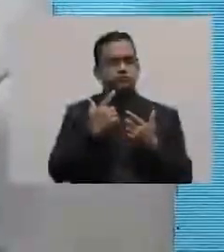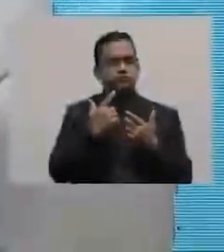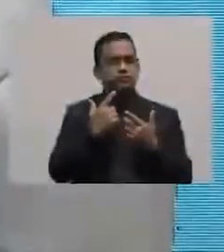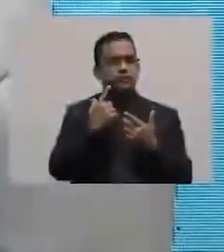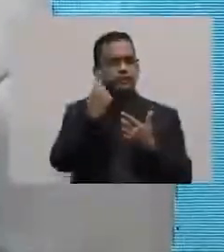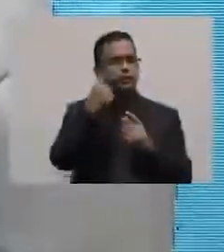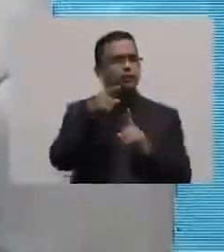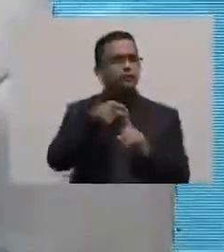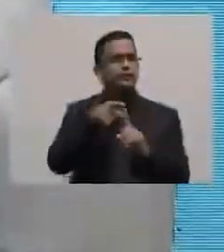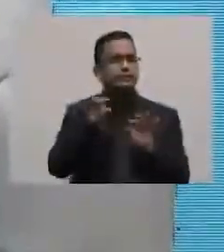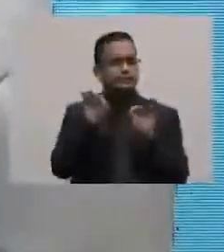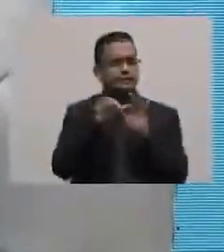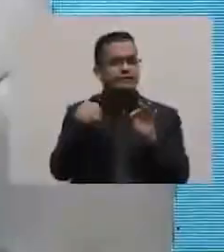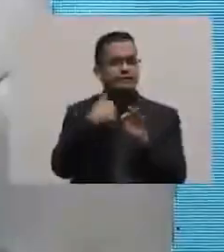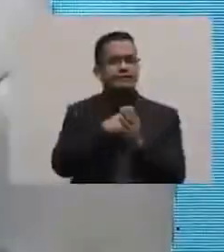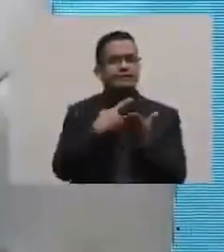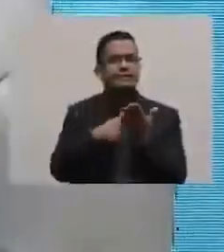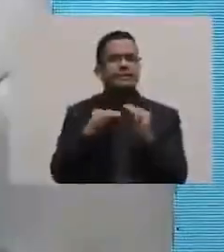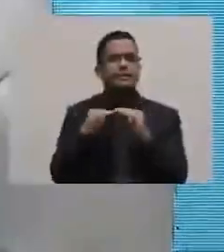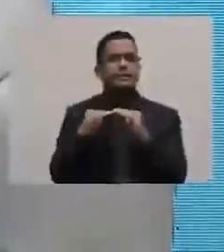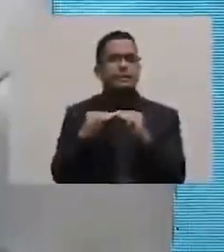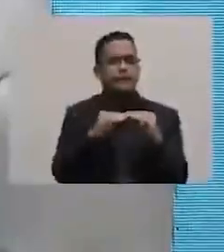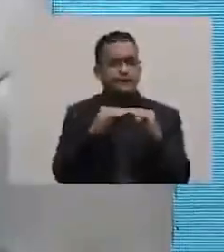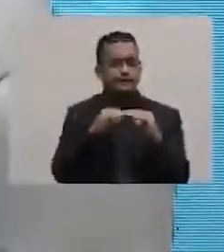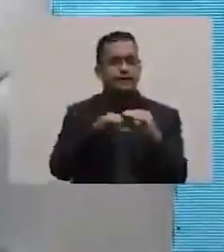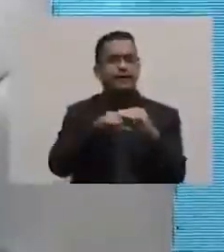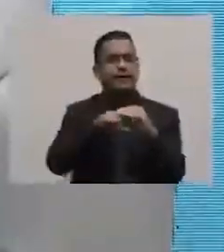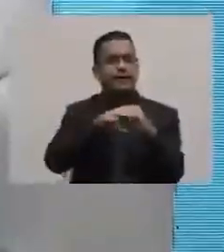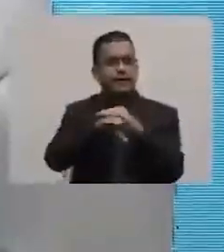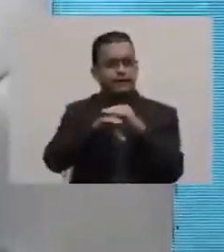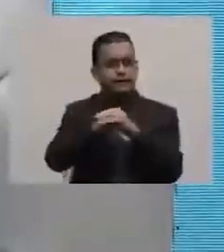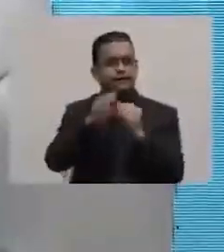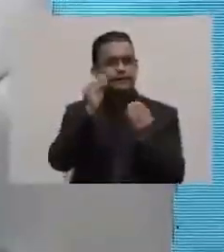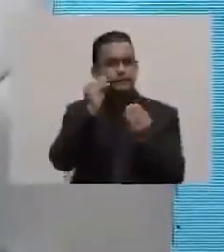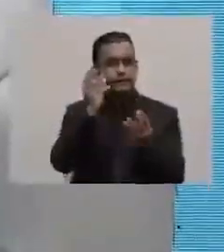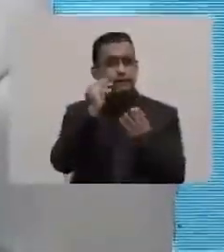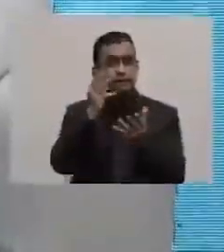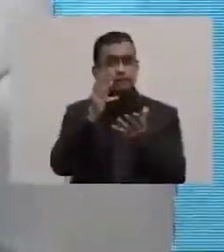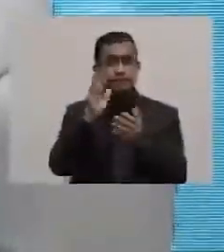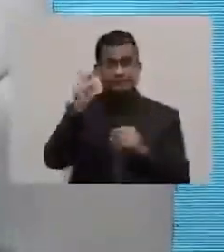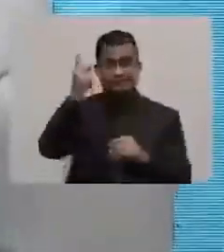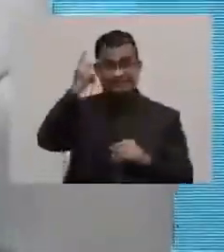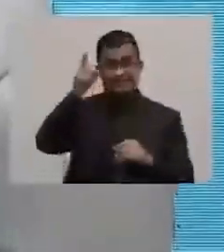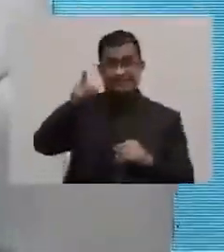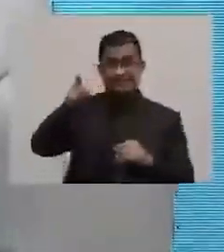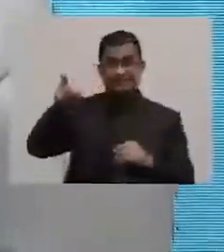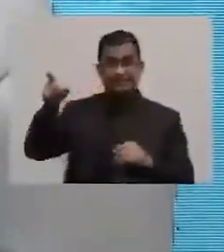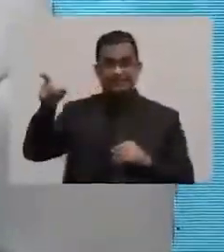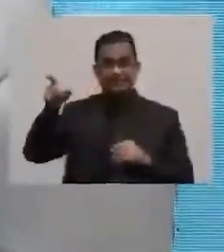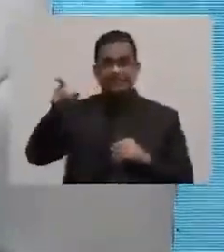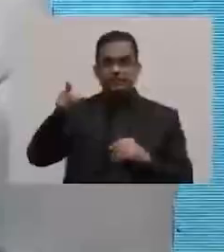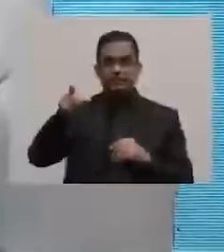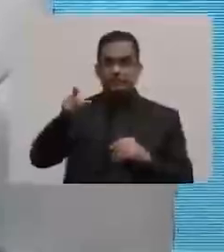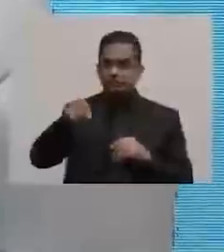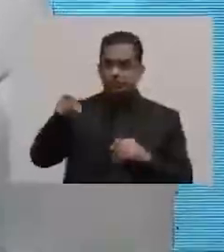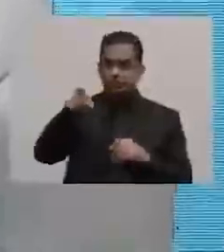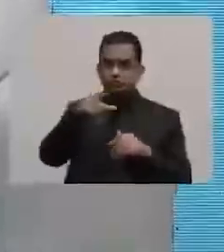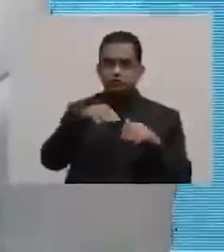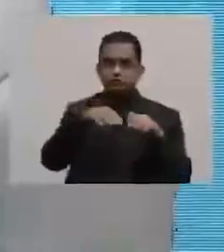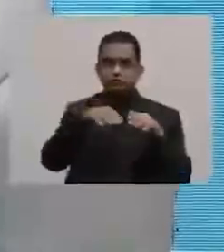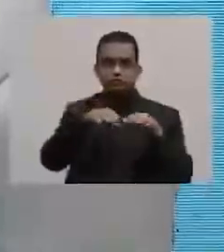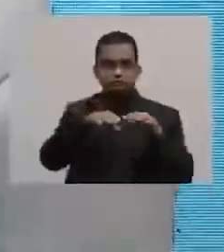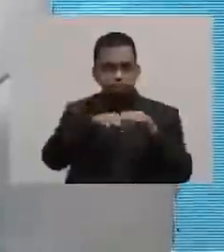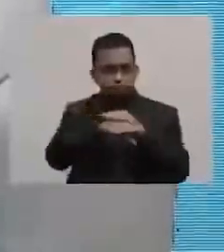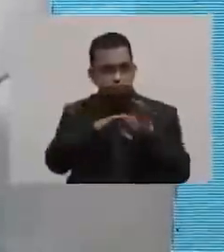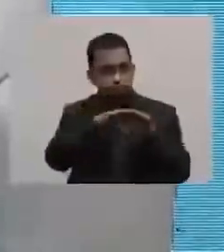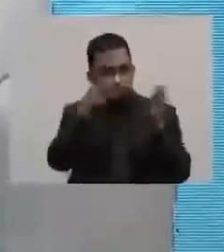de las situaciones que hay que atender es la equidad y el acceso que pueden tener los diferentes partidos políticos y los políticos en términos